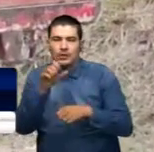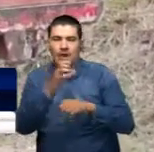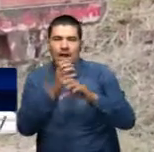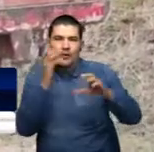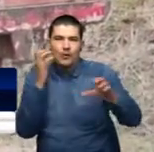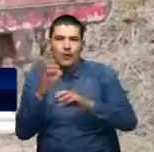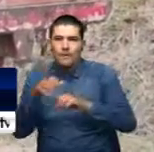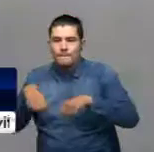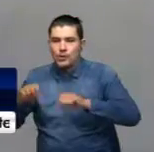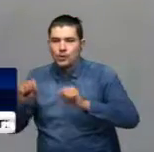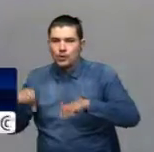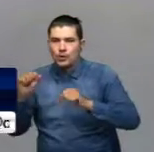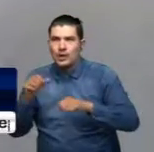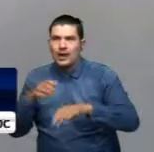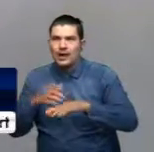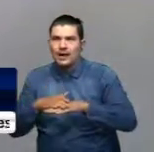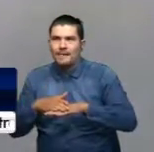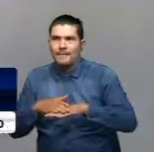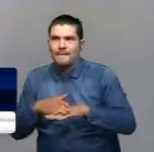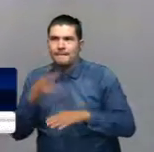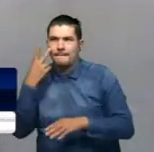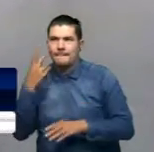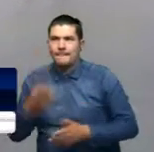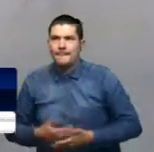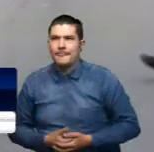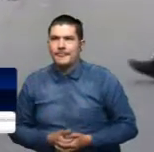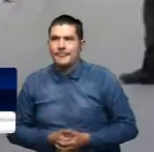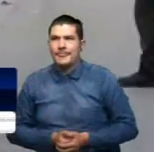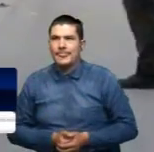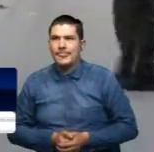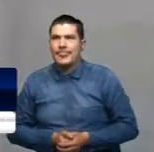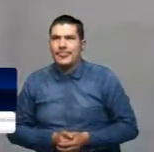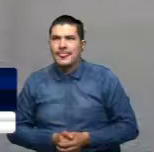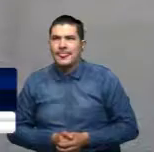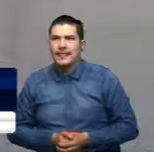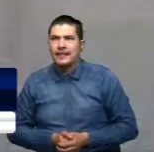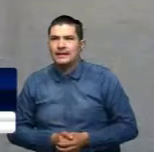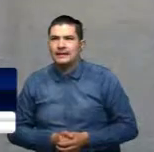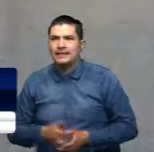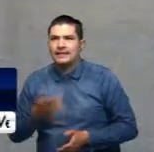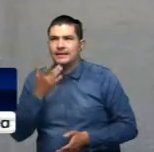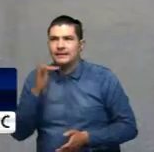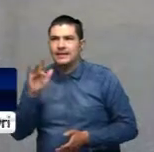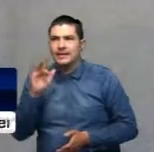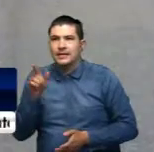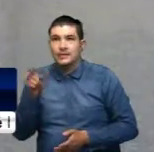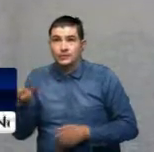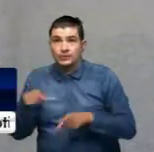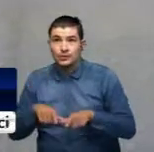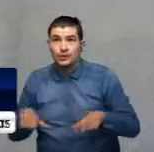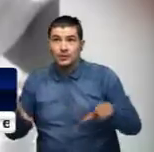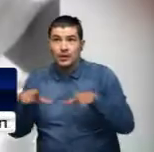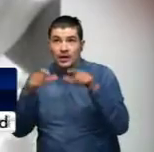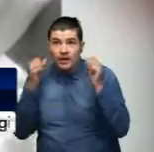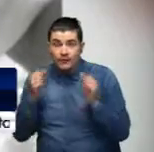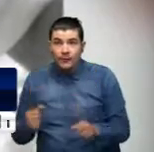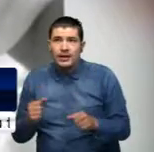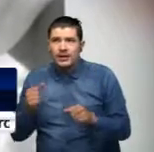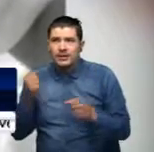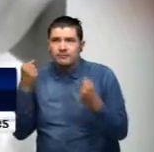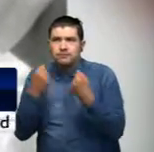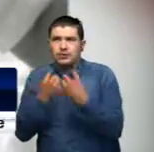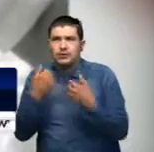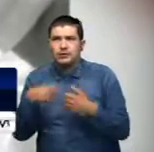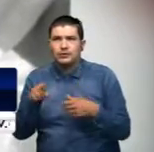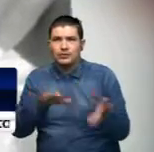motocicleta, la cual colisionó por la parte lateral del vehículo de carga. Lamentablemente en el sitio, debido a las graves heridas, falleció el